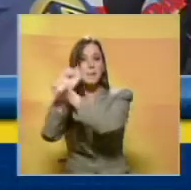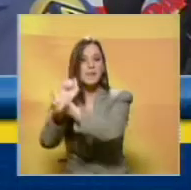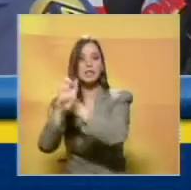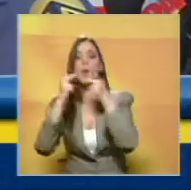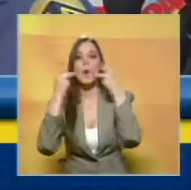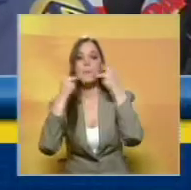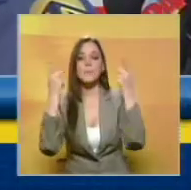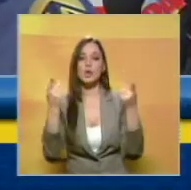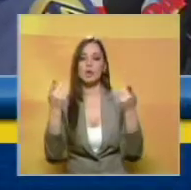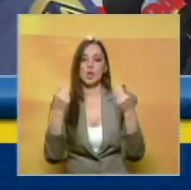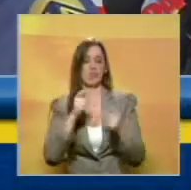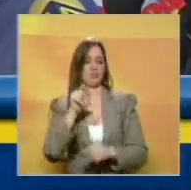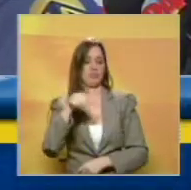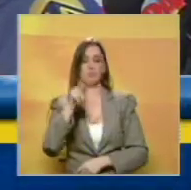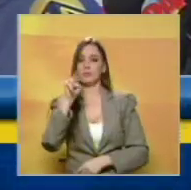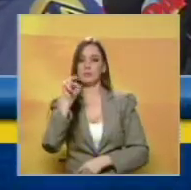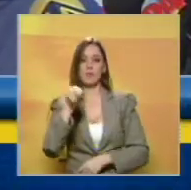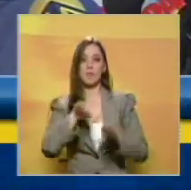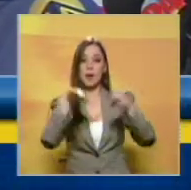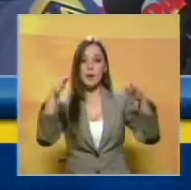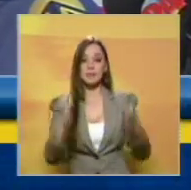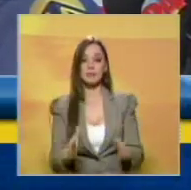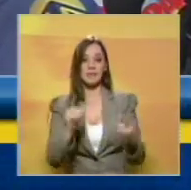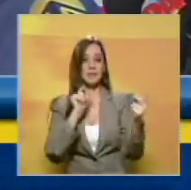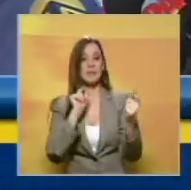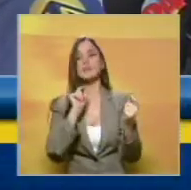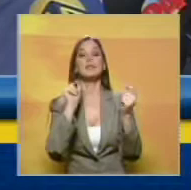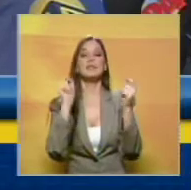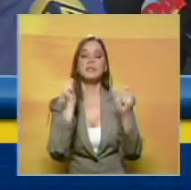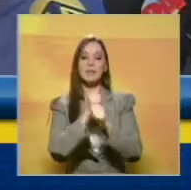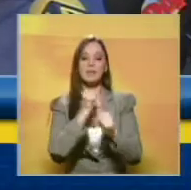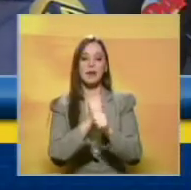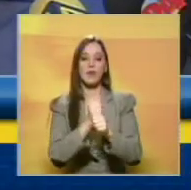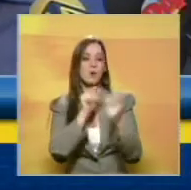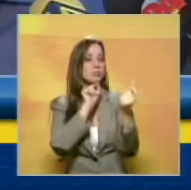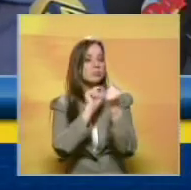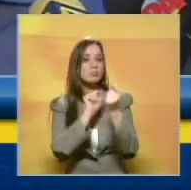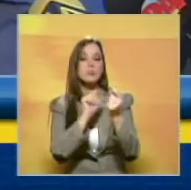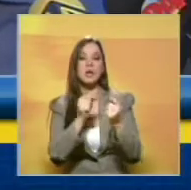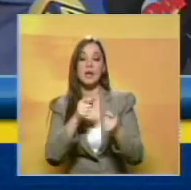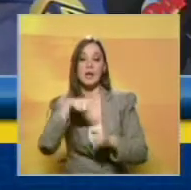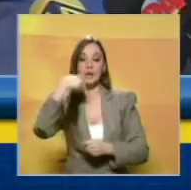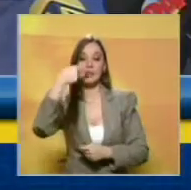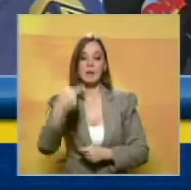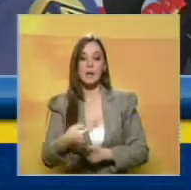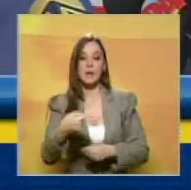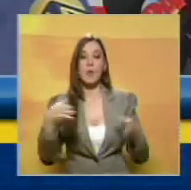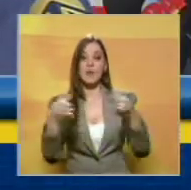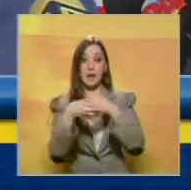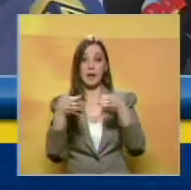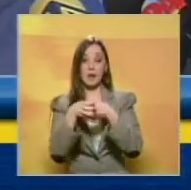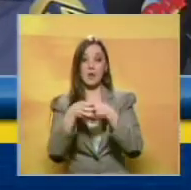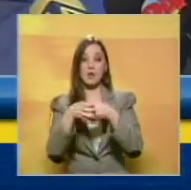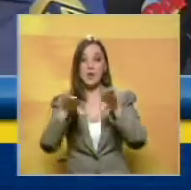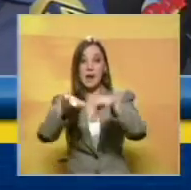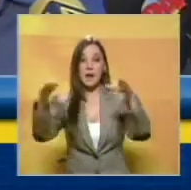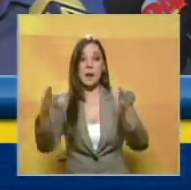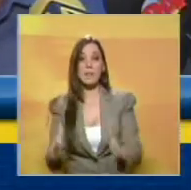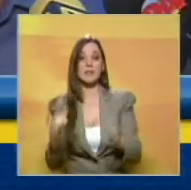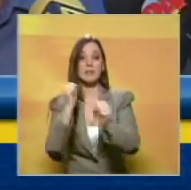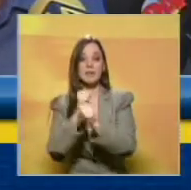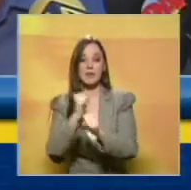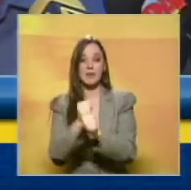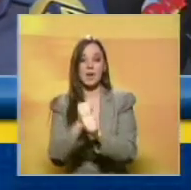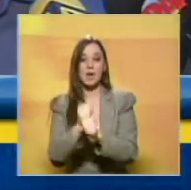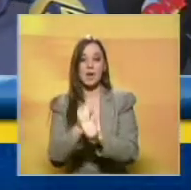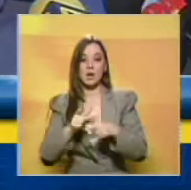discutiendo en las mesas de trabajo que se han conformado. Claramente, después de que se dan esas reuniones de las mesas de trabajo, los sectores de la oposición